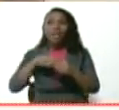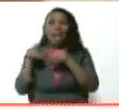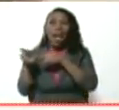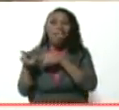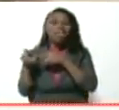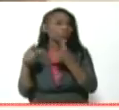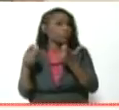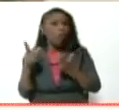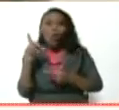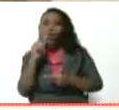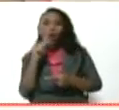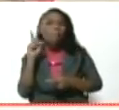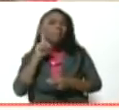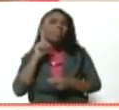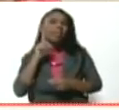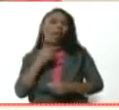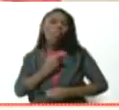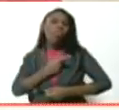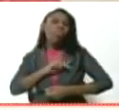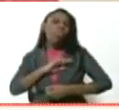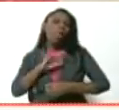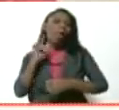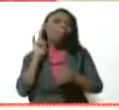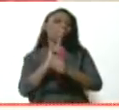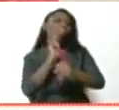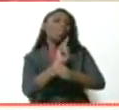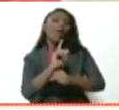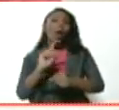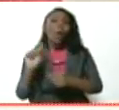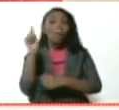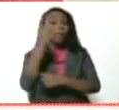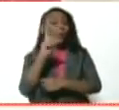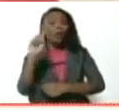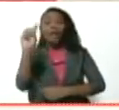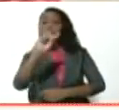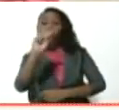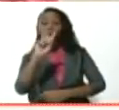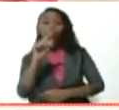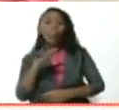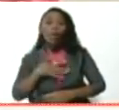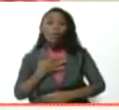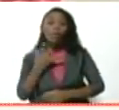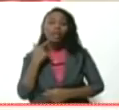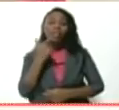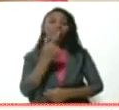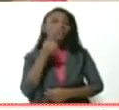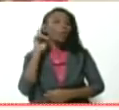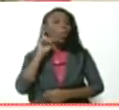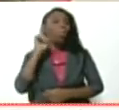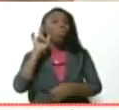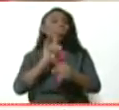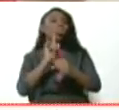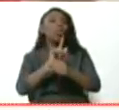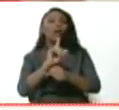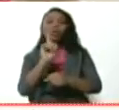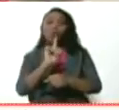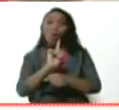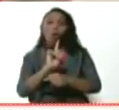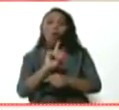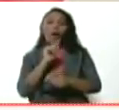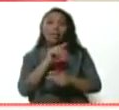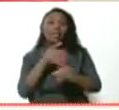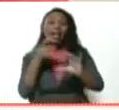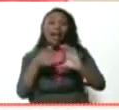Aquí no le caemos a coba a nadie, porque a los primeros que no debemos caerle a coba es a nosotros mismos. Inscritos, carne en